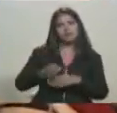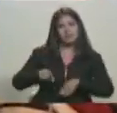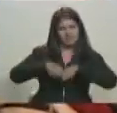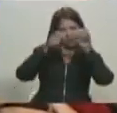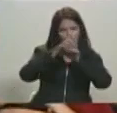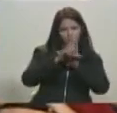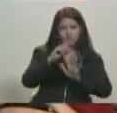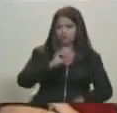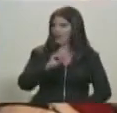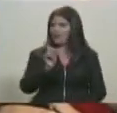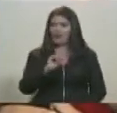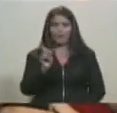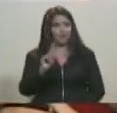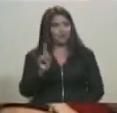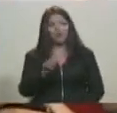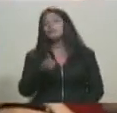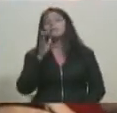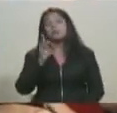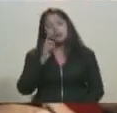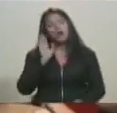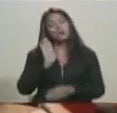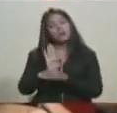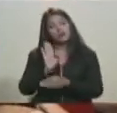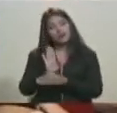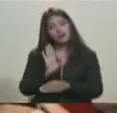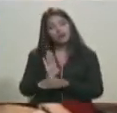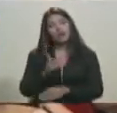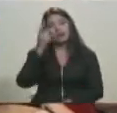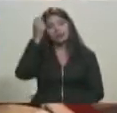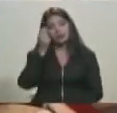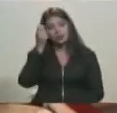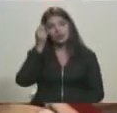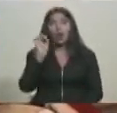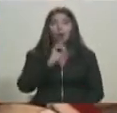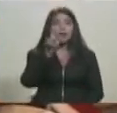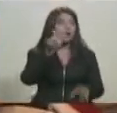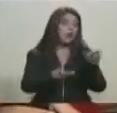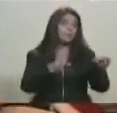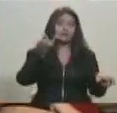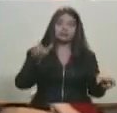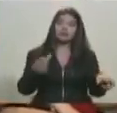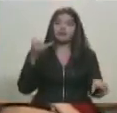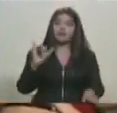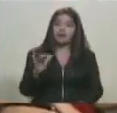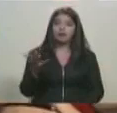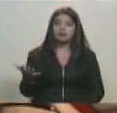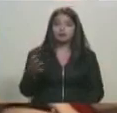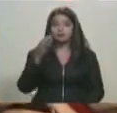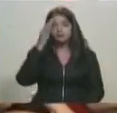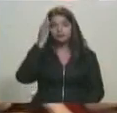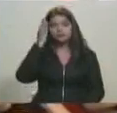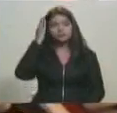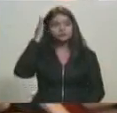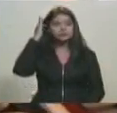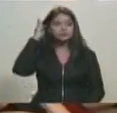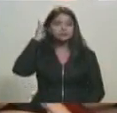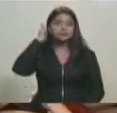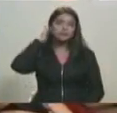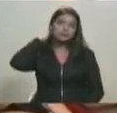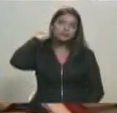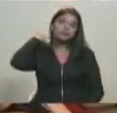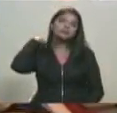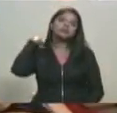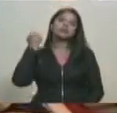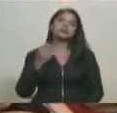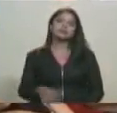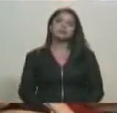ley, no, es para proteger al diputado o a quien la tenga en los actos donde él está haciendo funciones para el